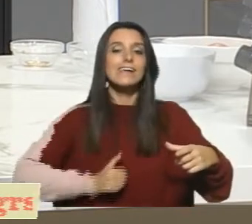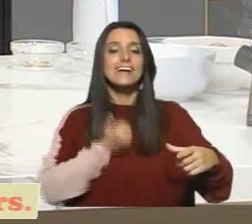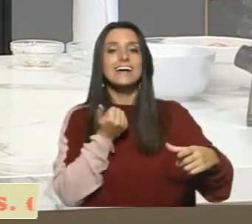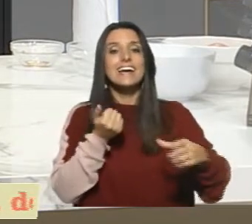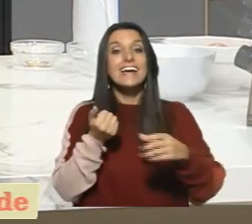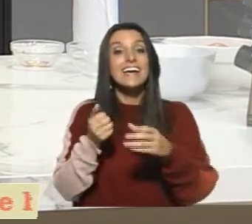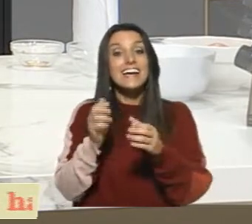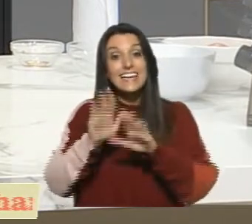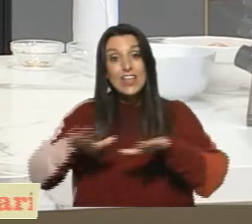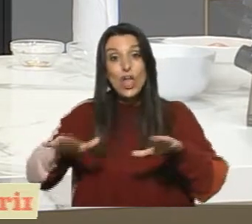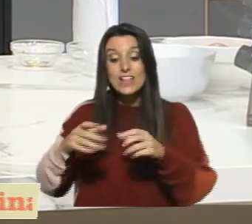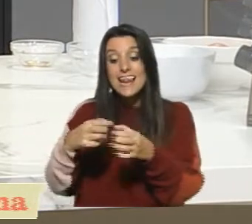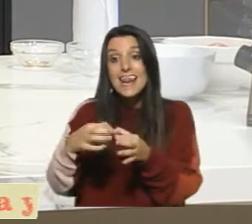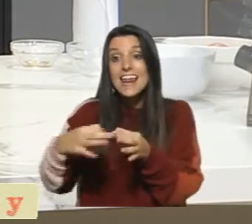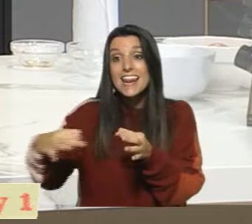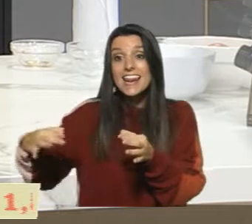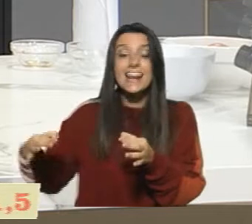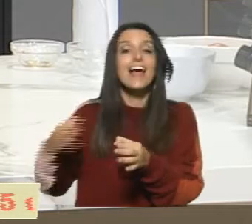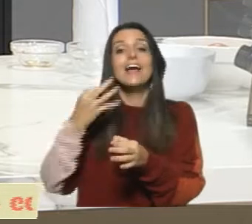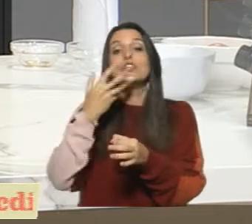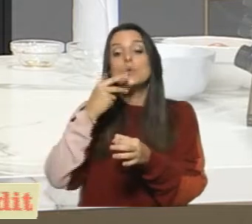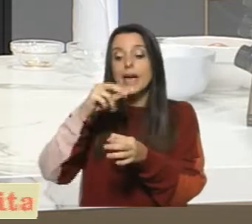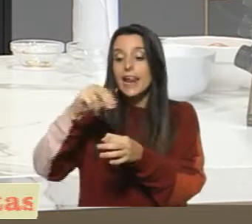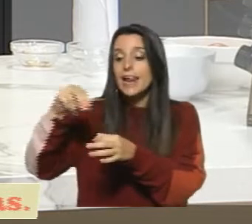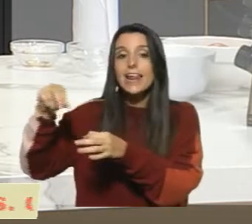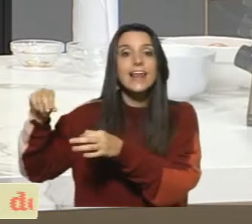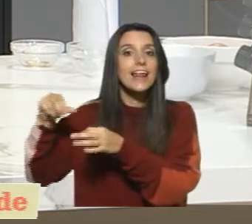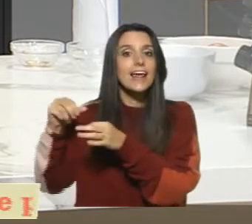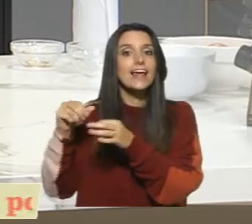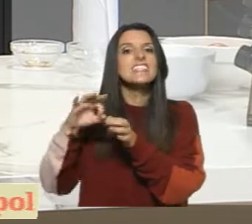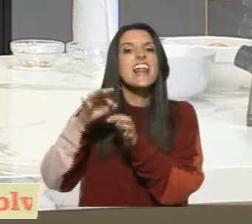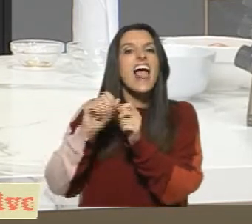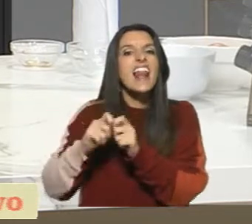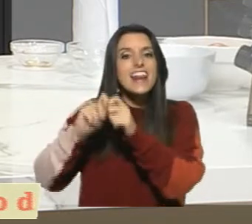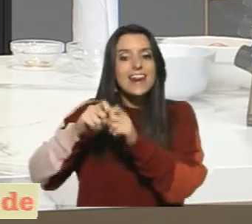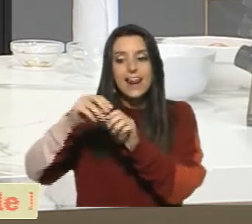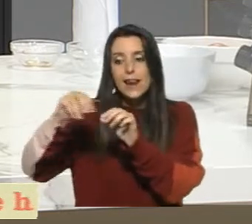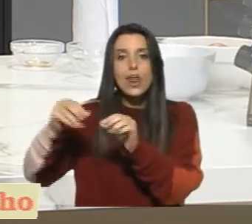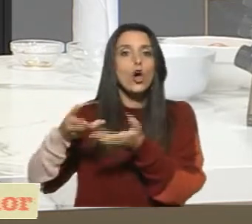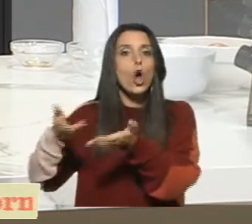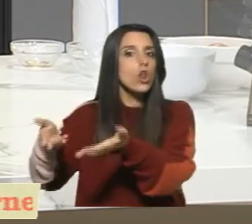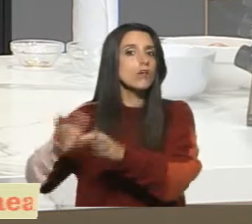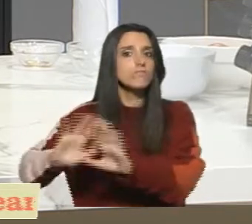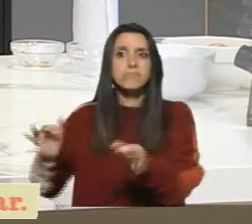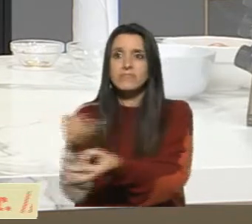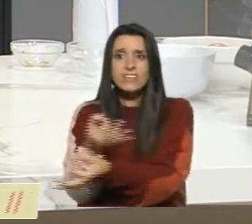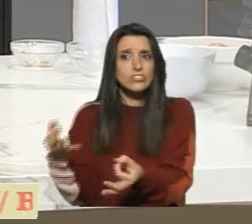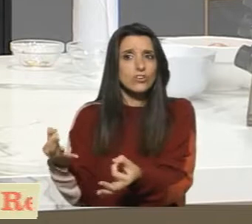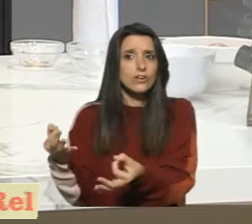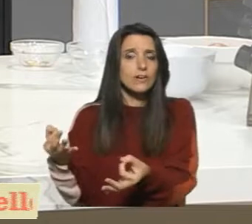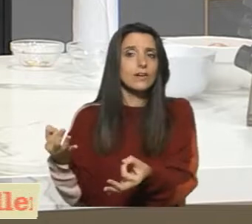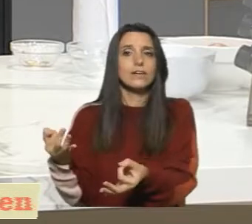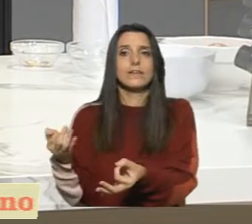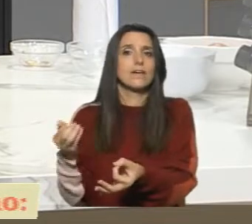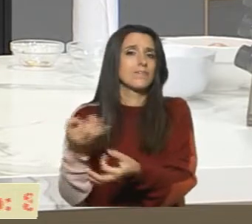muffin, el resto de la masa que me sobró, un poquito de azúcar, les puse unos cereales por encima y lo metí al horno. Y claro, hice unos muffin con la misma masa. Y un lujo.